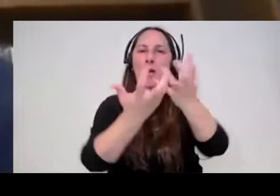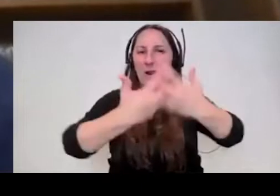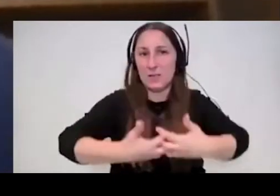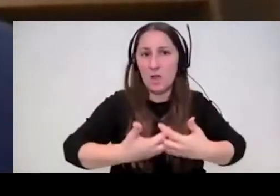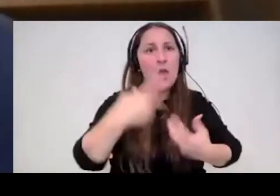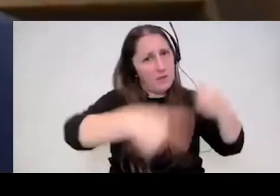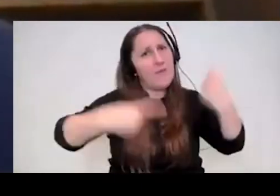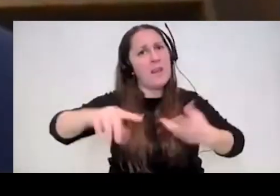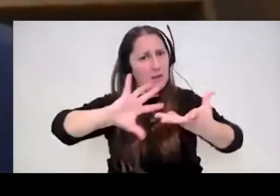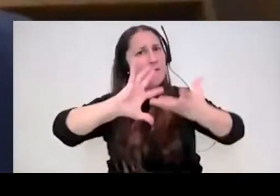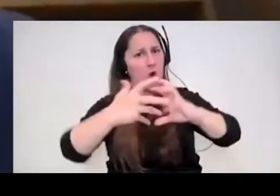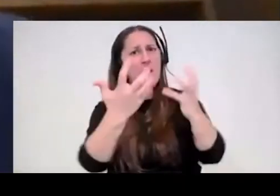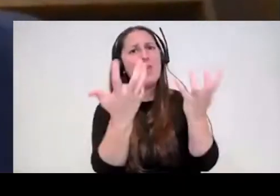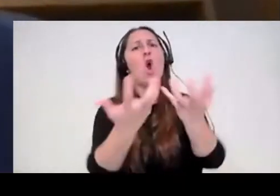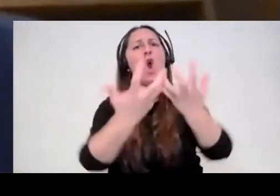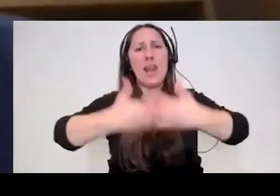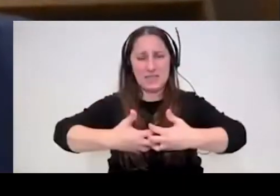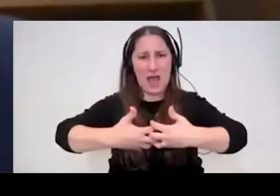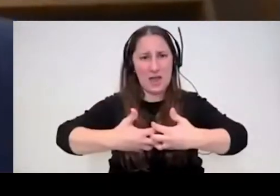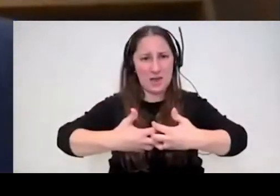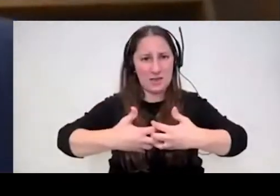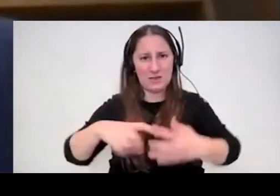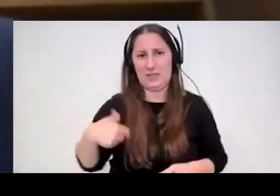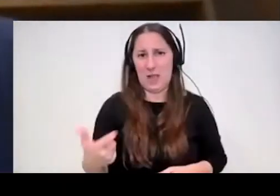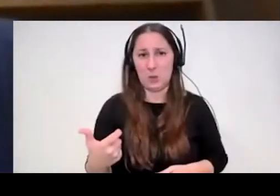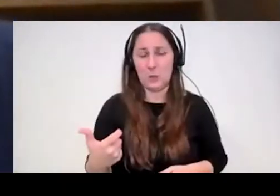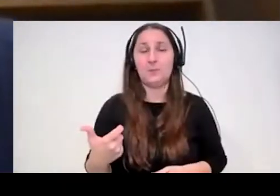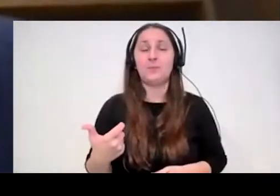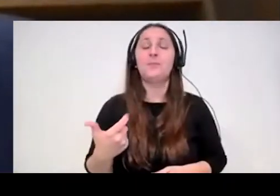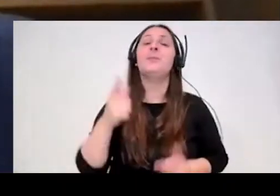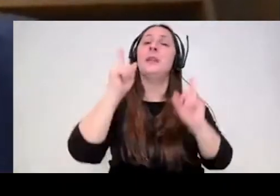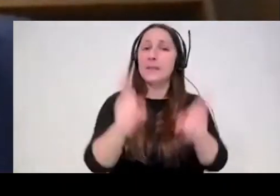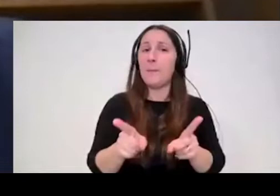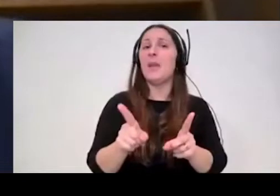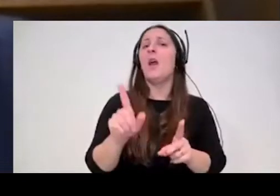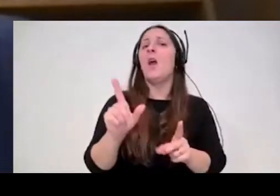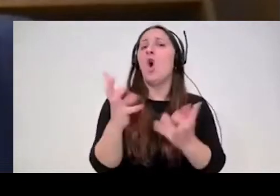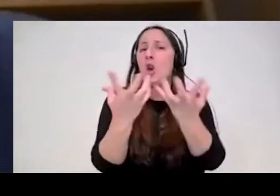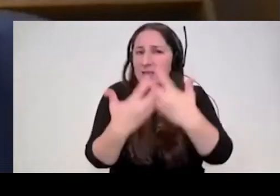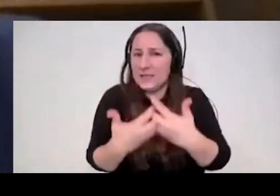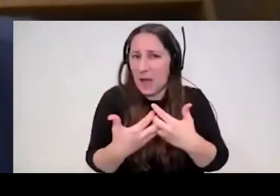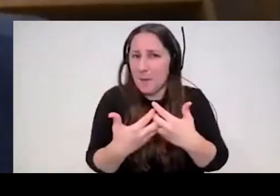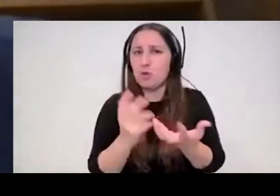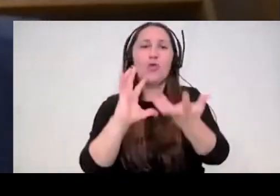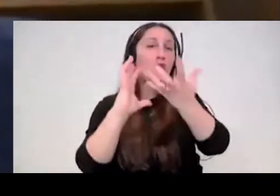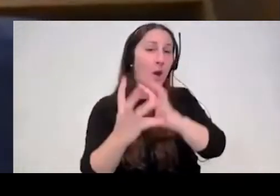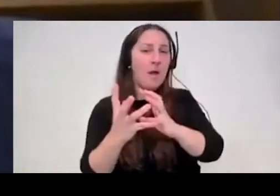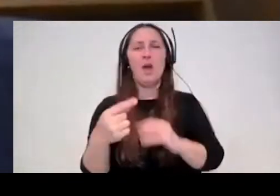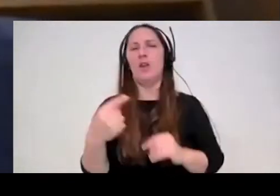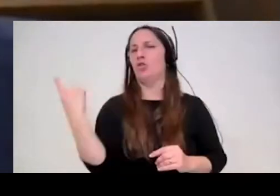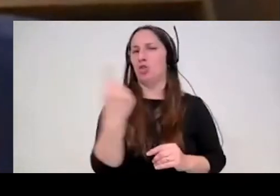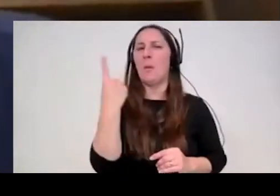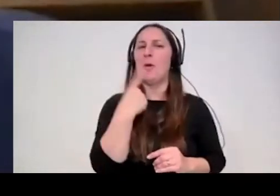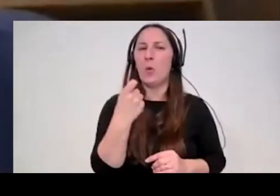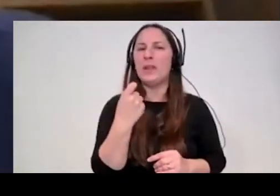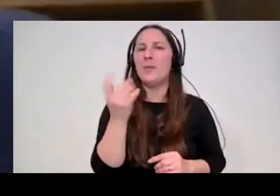organizarse. Ahora, también cuando uno se organiza de determinada forma, vamos a ver en la práctica que las distintas formas de